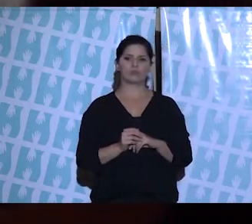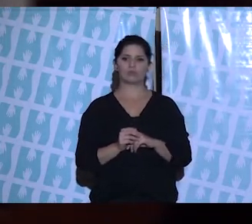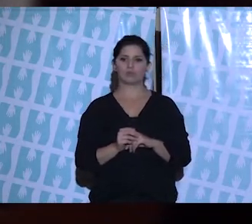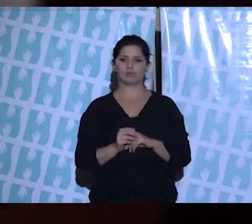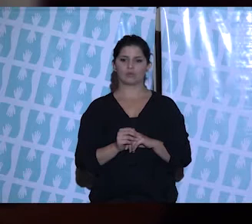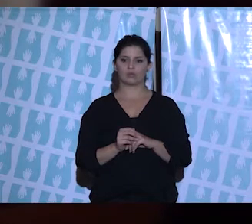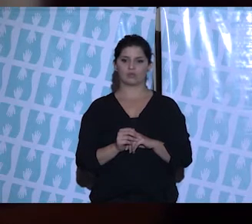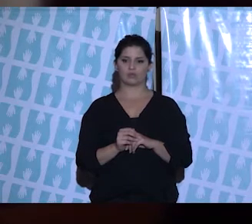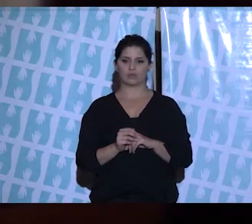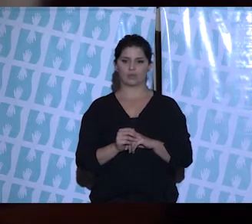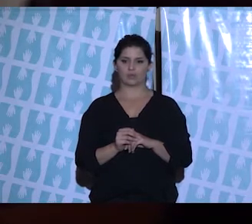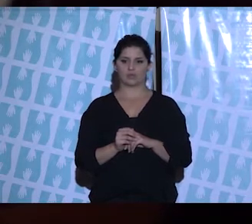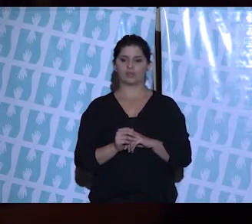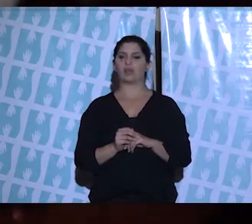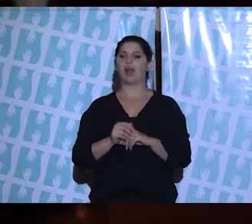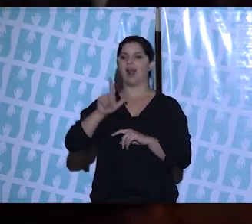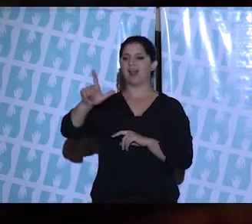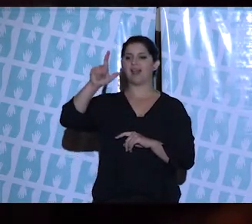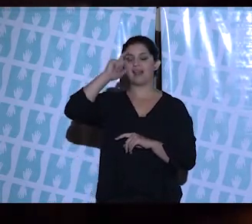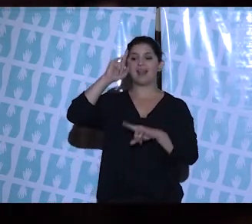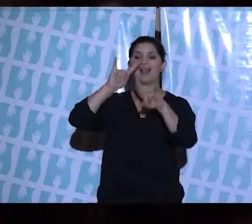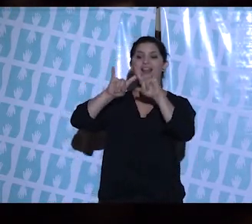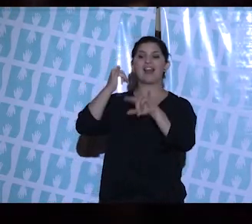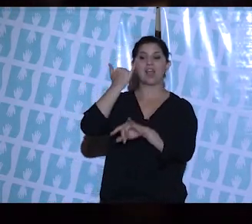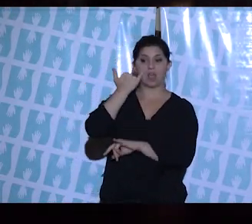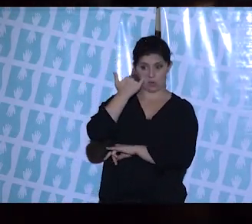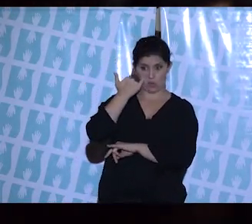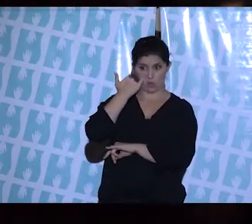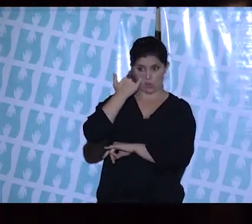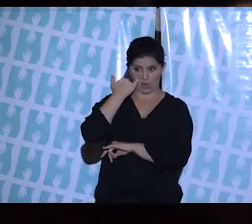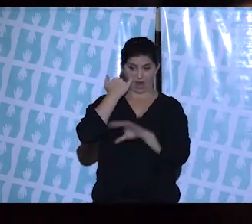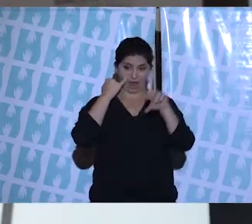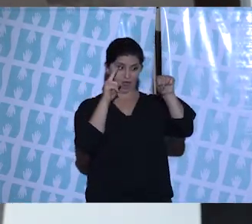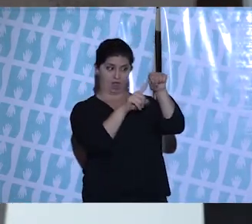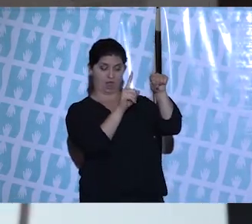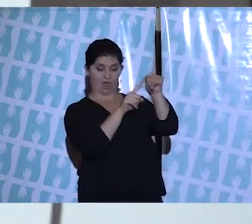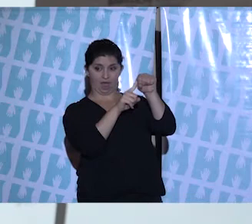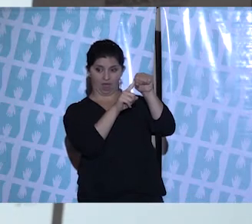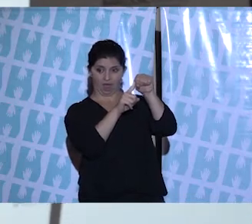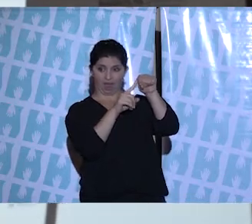mirando bajo el microscopio estas células de la sustancia nigra, encontró que